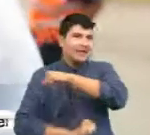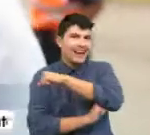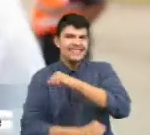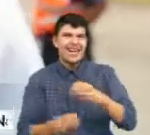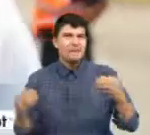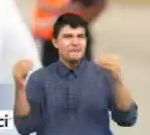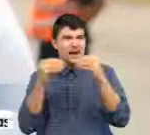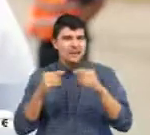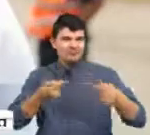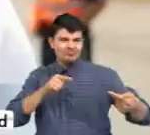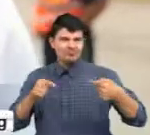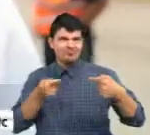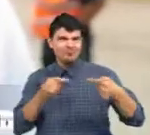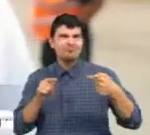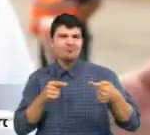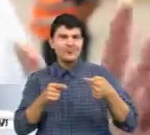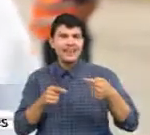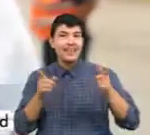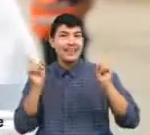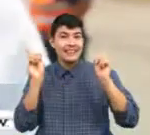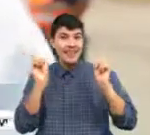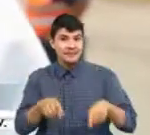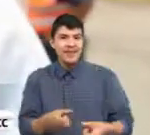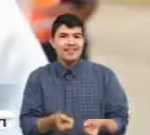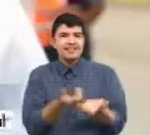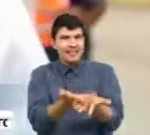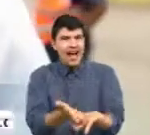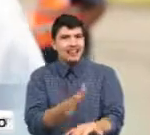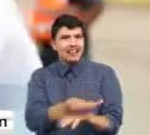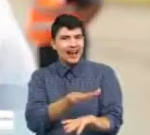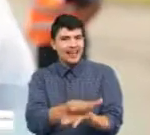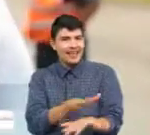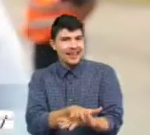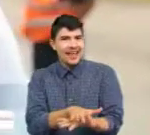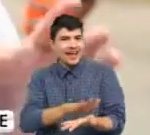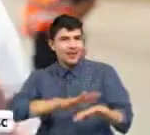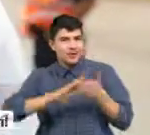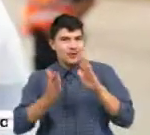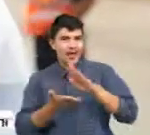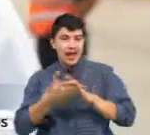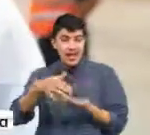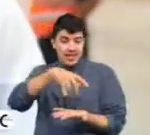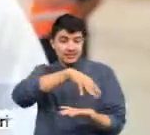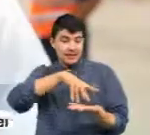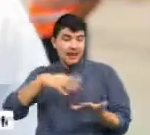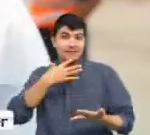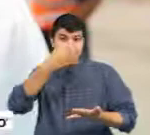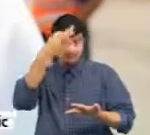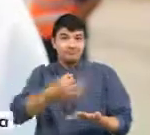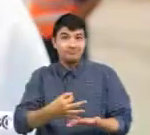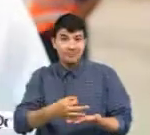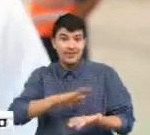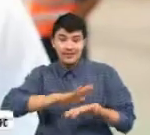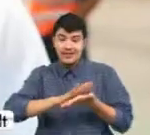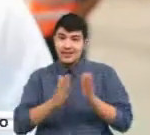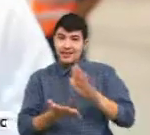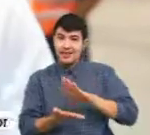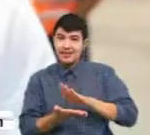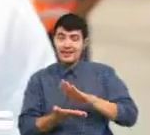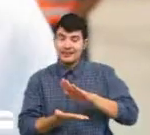la competitividad, pero sobre todo van a garantizar la tranquilidad y que Santander realmente es un departamento, además de seguro, feliz, porque pueda